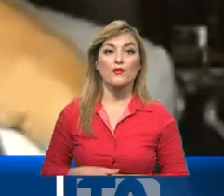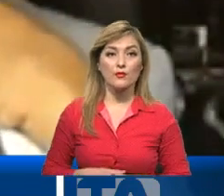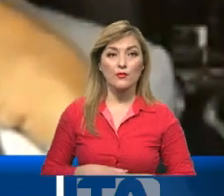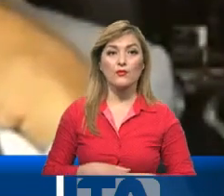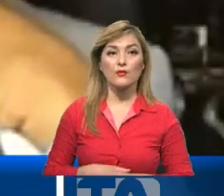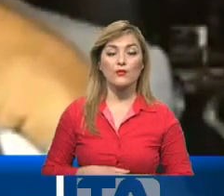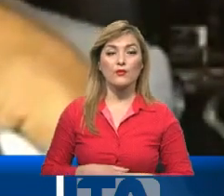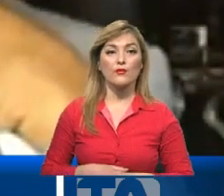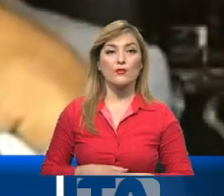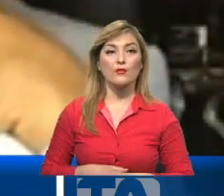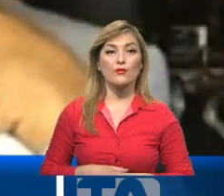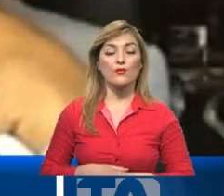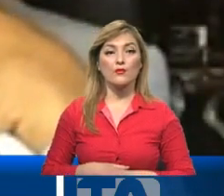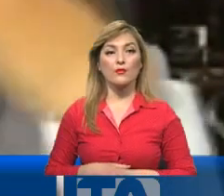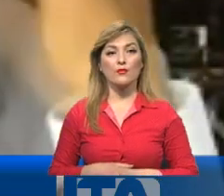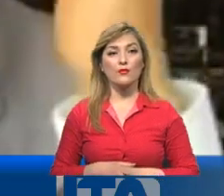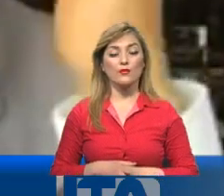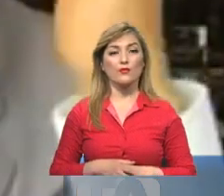cual